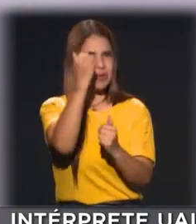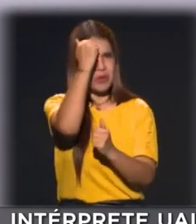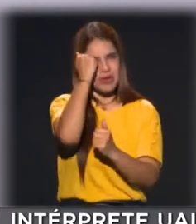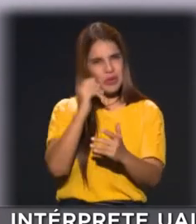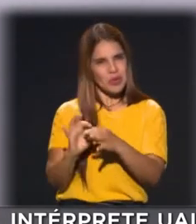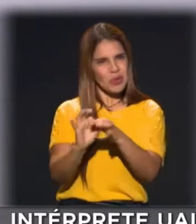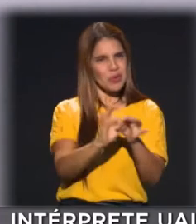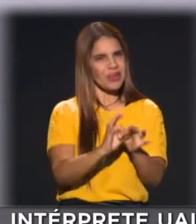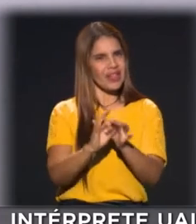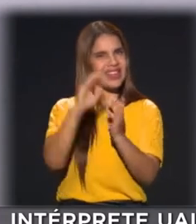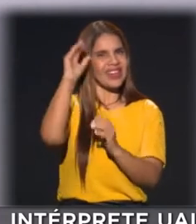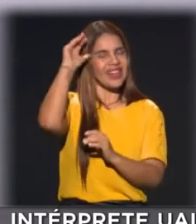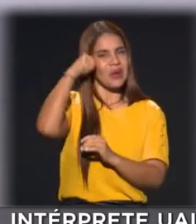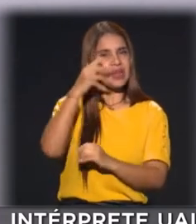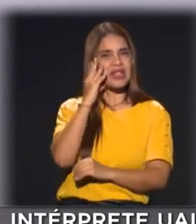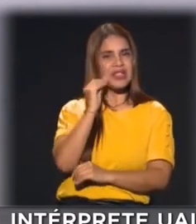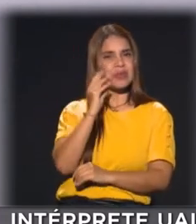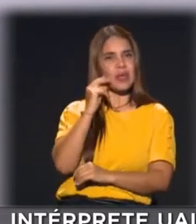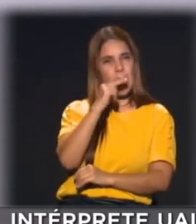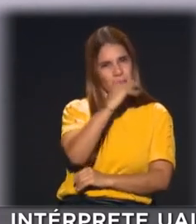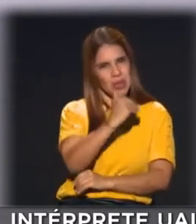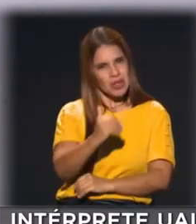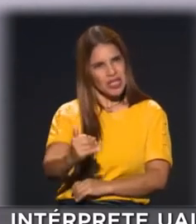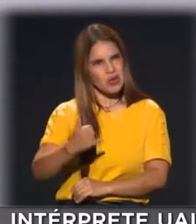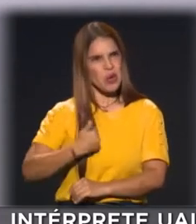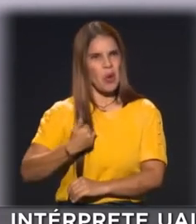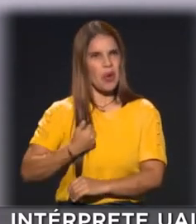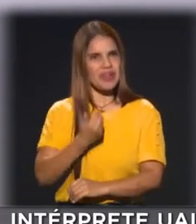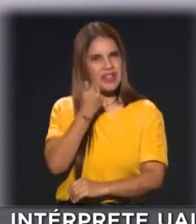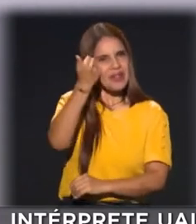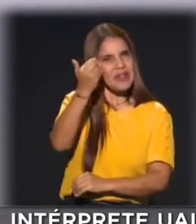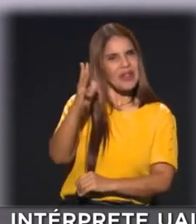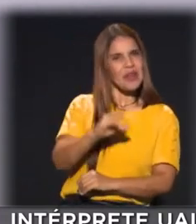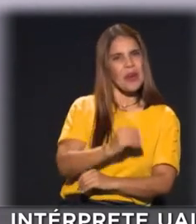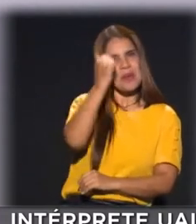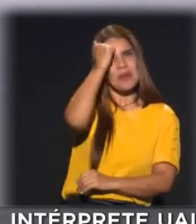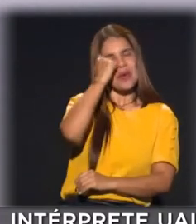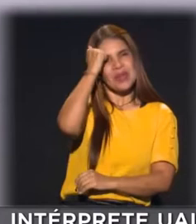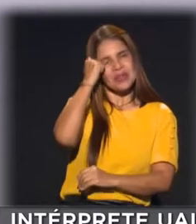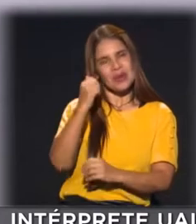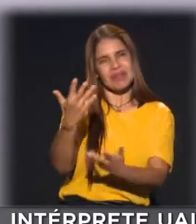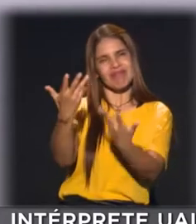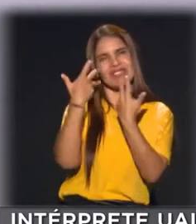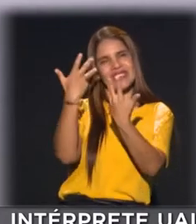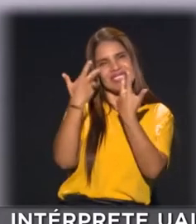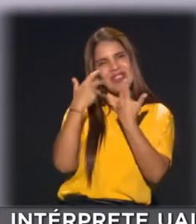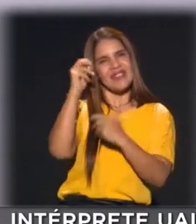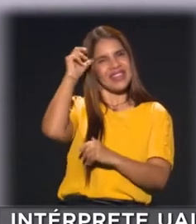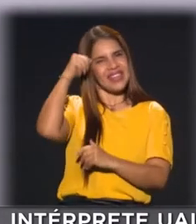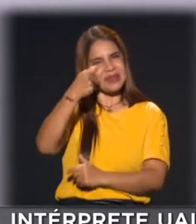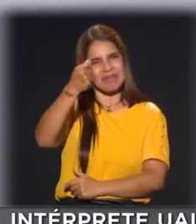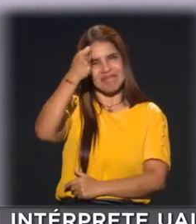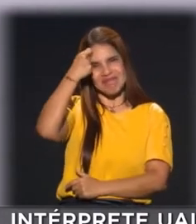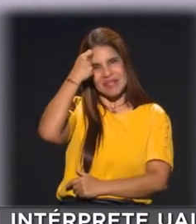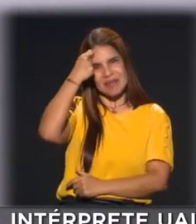recordando esas experiencias, porque todos, sean niños, jóvenes, adultos, tenemos como esos maestros que nos han marcado la vida, que nos